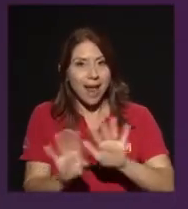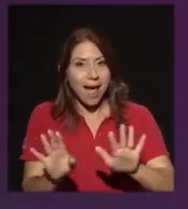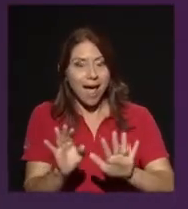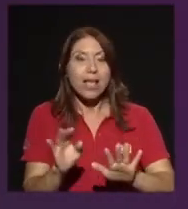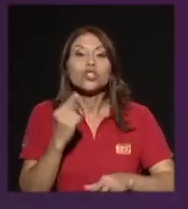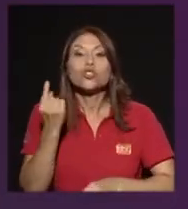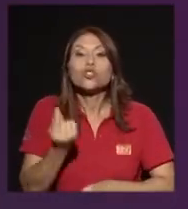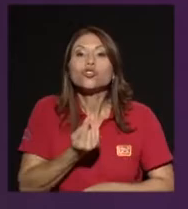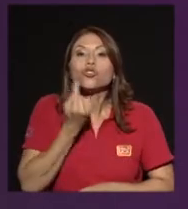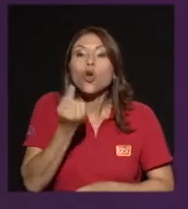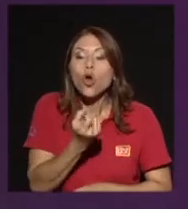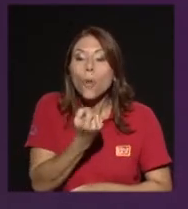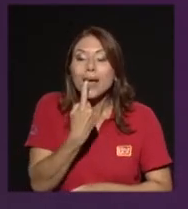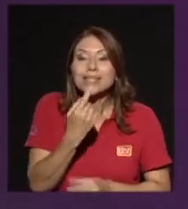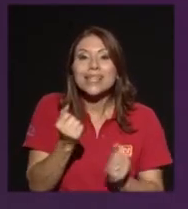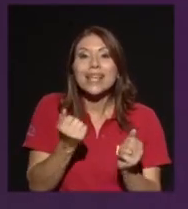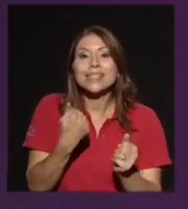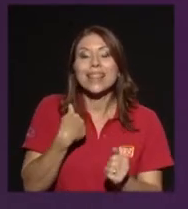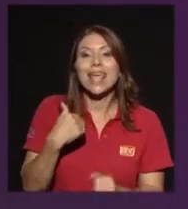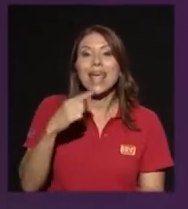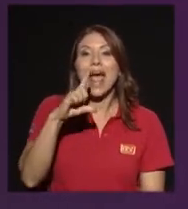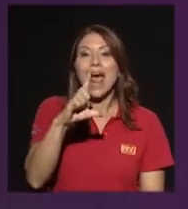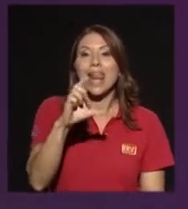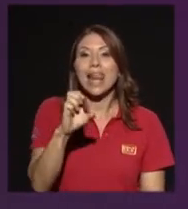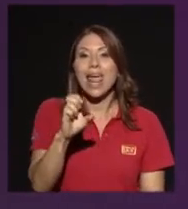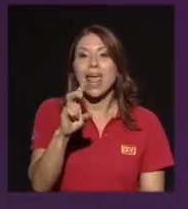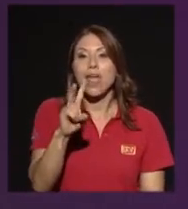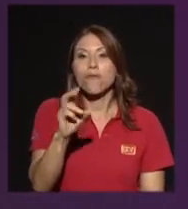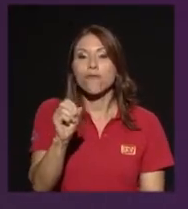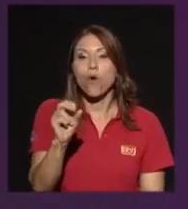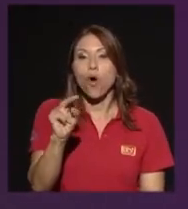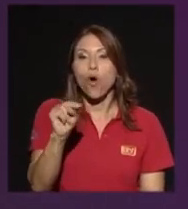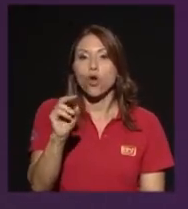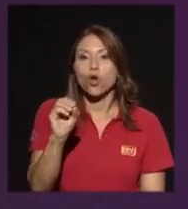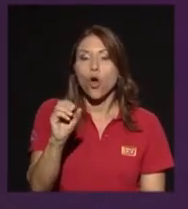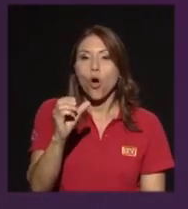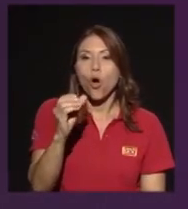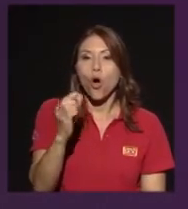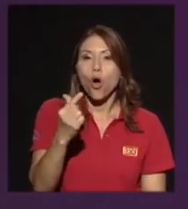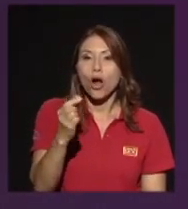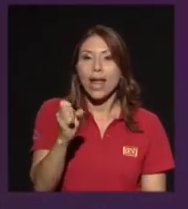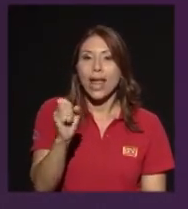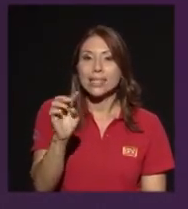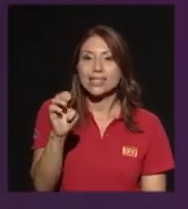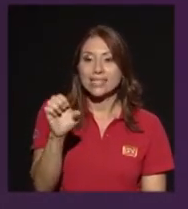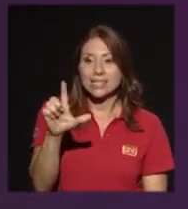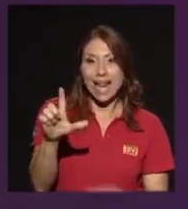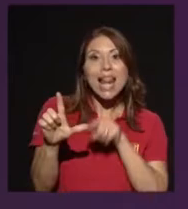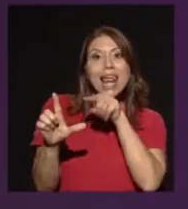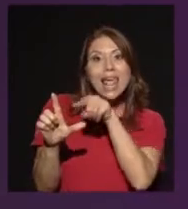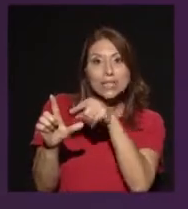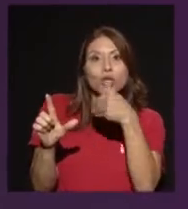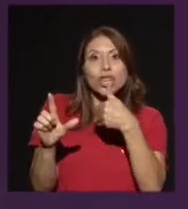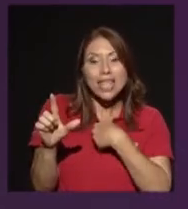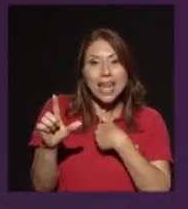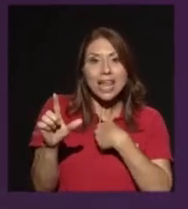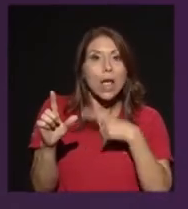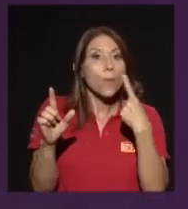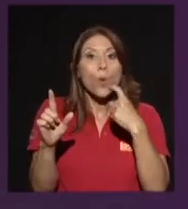solo las pastillas que tengan levonorgestrel, las pastillas anticonceptivas regulares que tengan levonorgestrel,